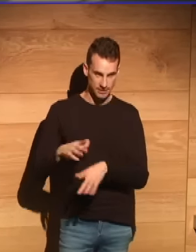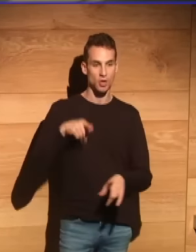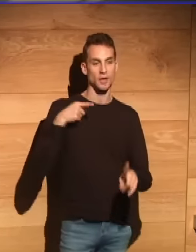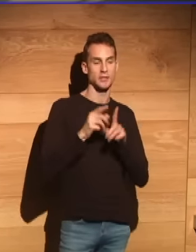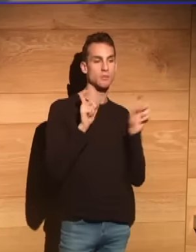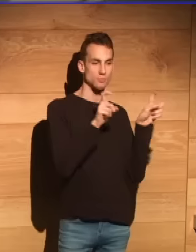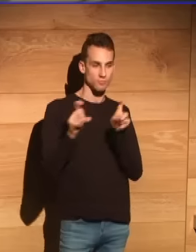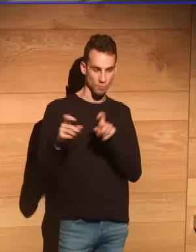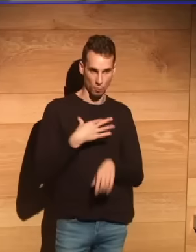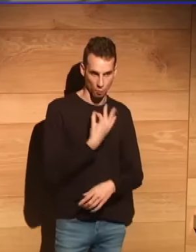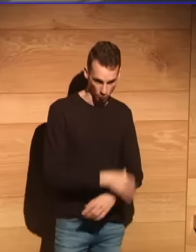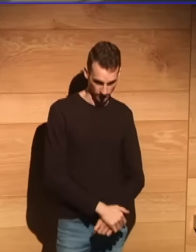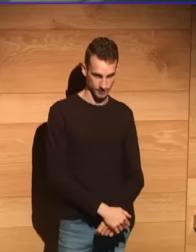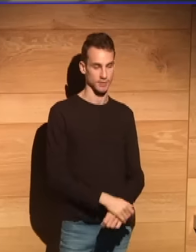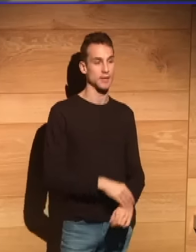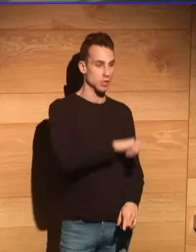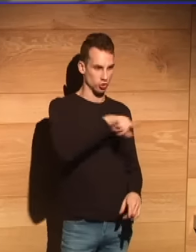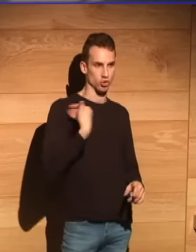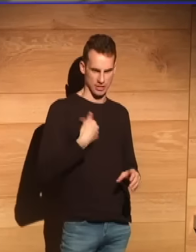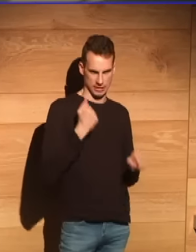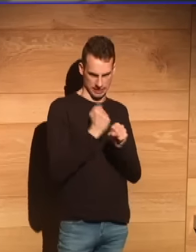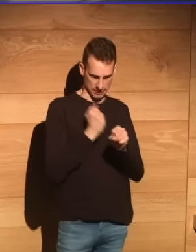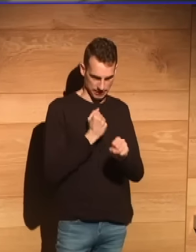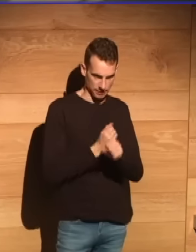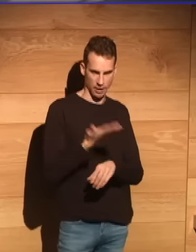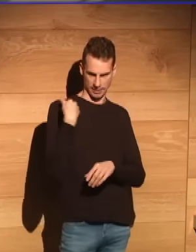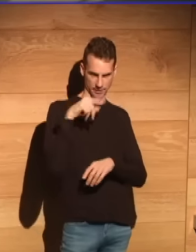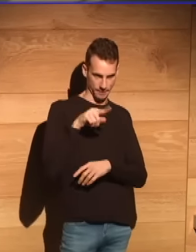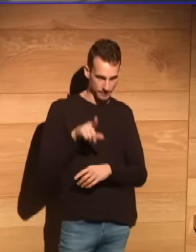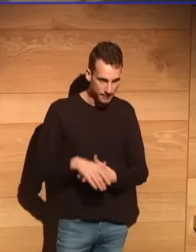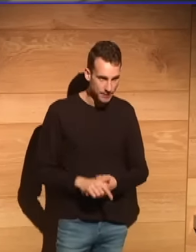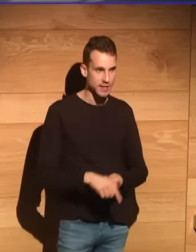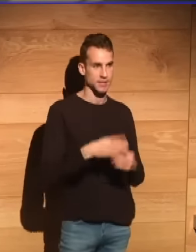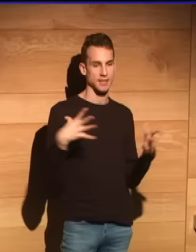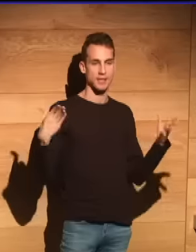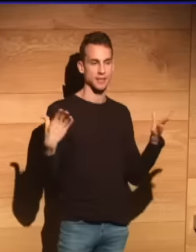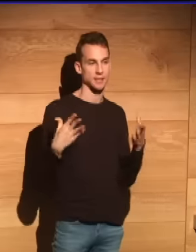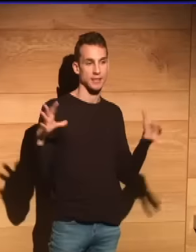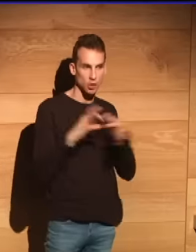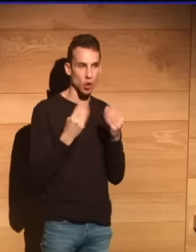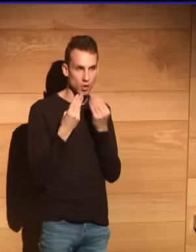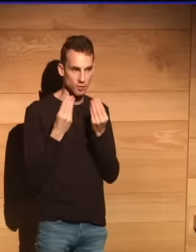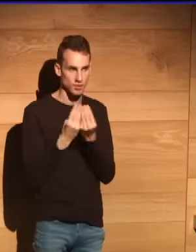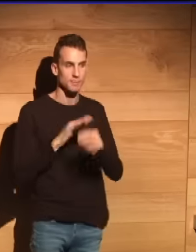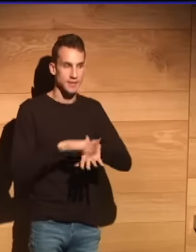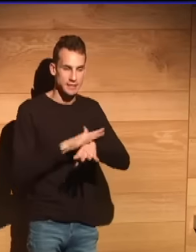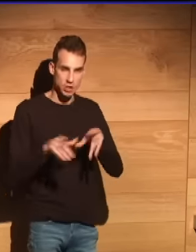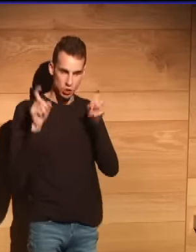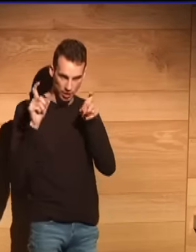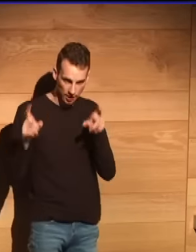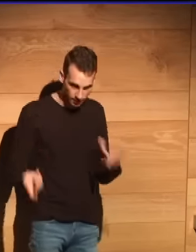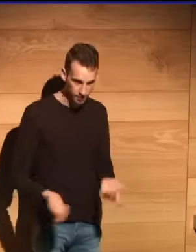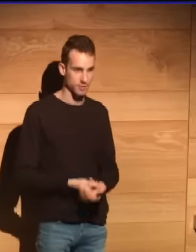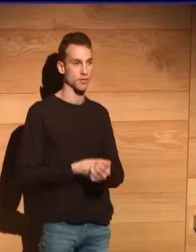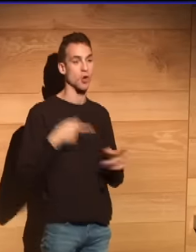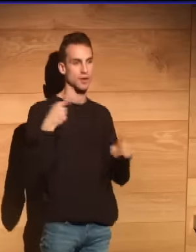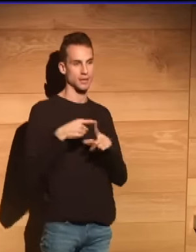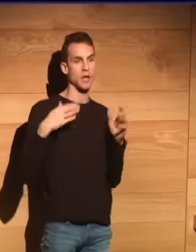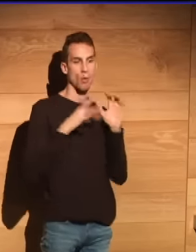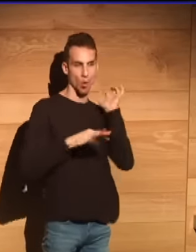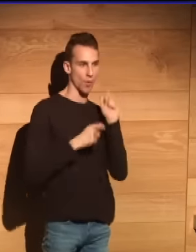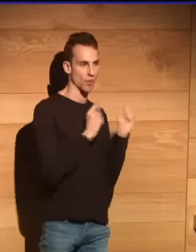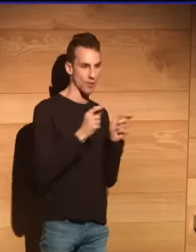Internet, y es algo que ya hemos estado trabajando estos meses de la mano del Ministerio de Educación con las comunidades autónomas para que pues, podamos proporcionar esos ordenadores a